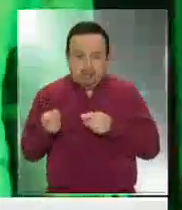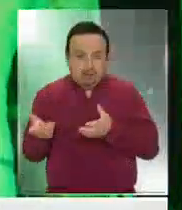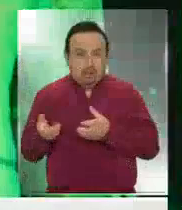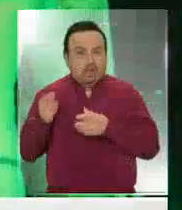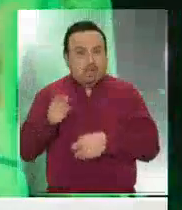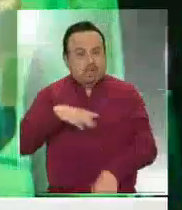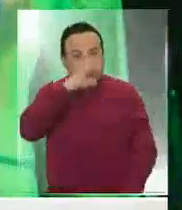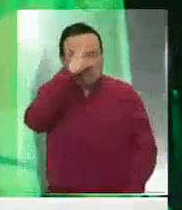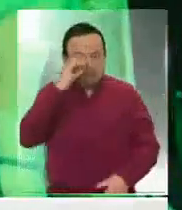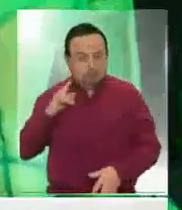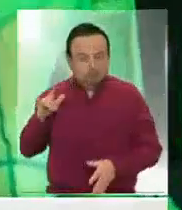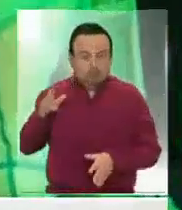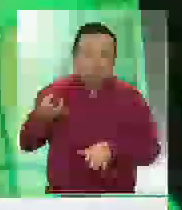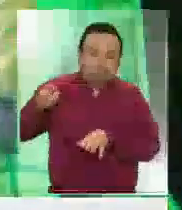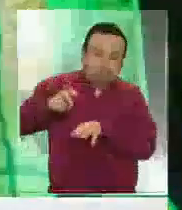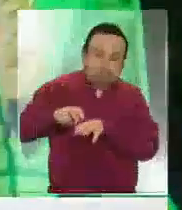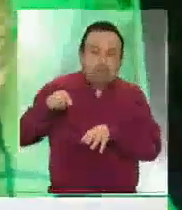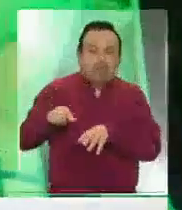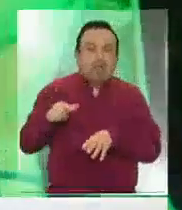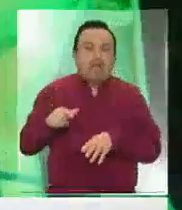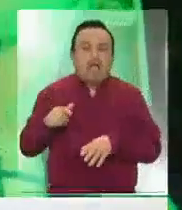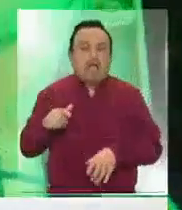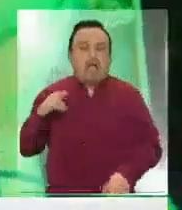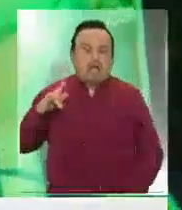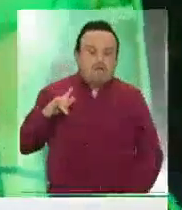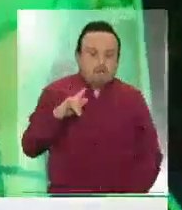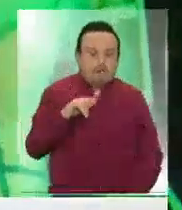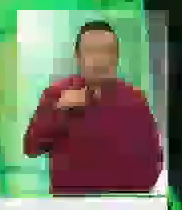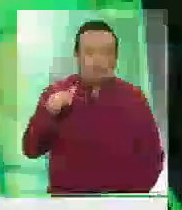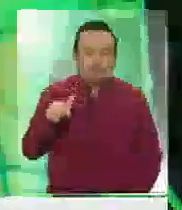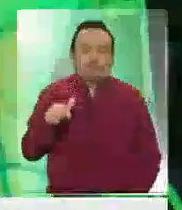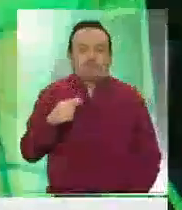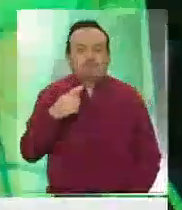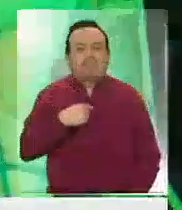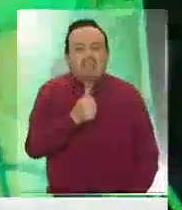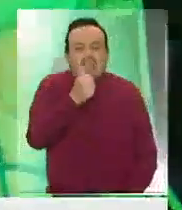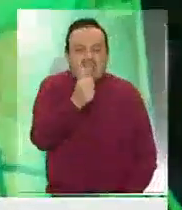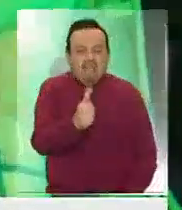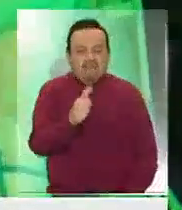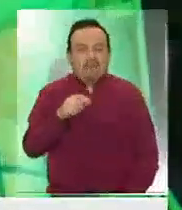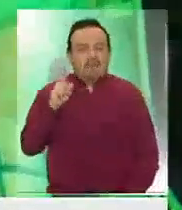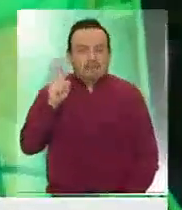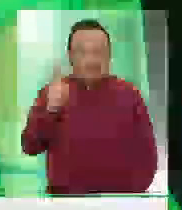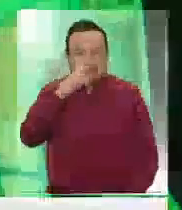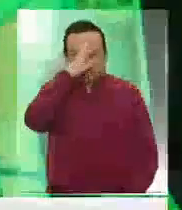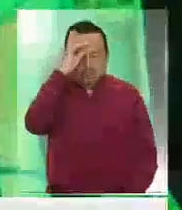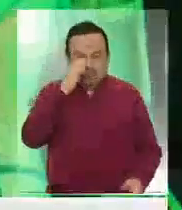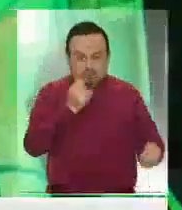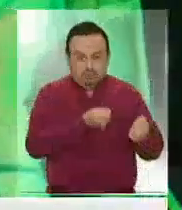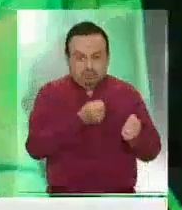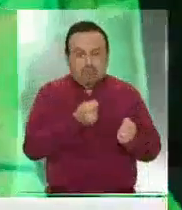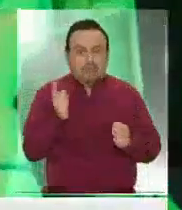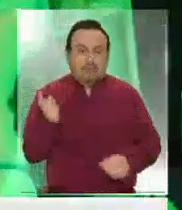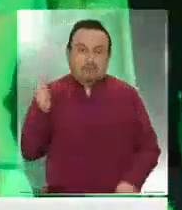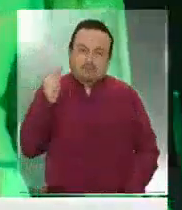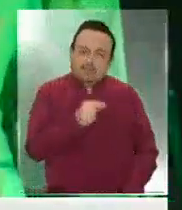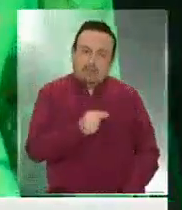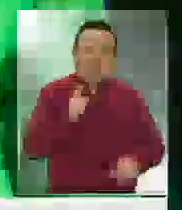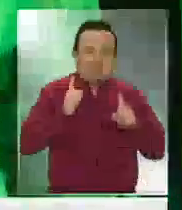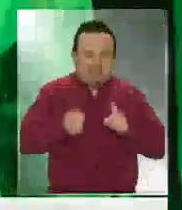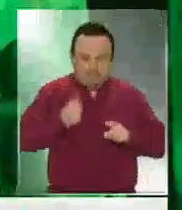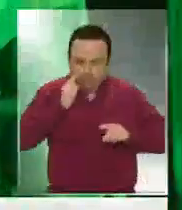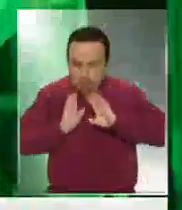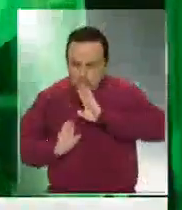embarcó a Temuco, había explicado ya el coronel de aviación de la FACH, Carlos Polanco. Desde ahí entonces la necesidad no solo de ser trasladado, sino además de hacerlo en las